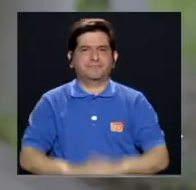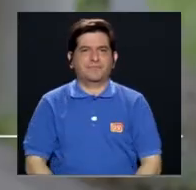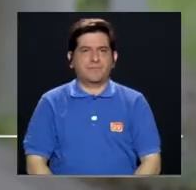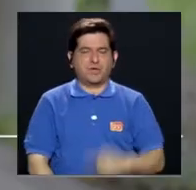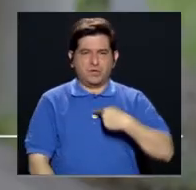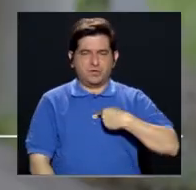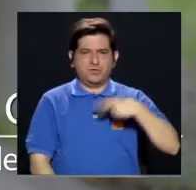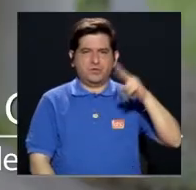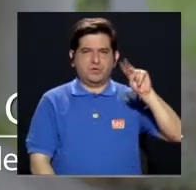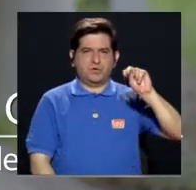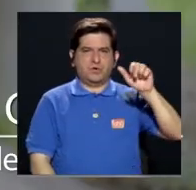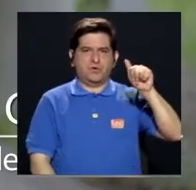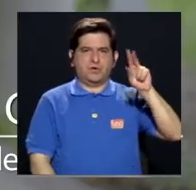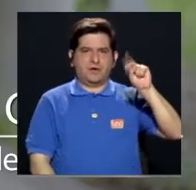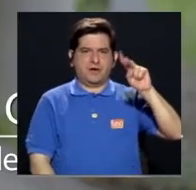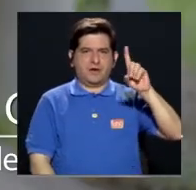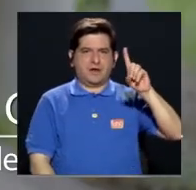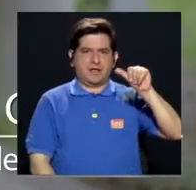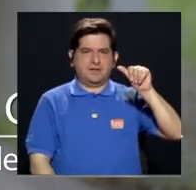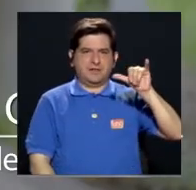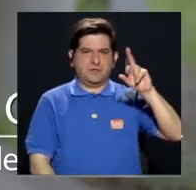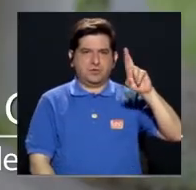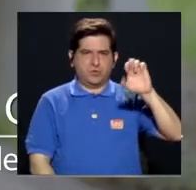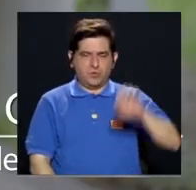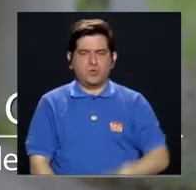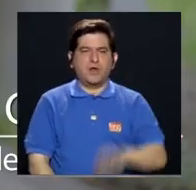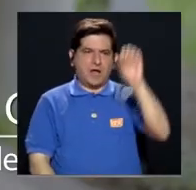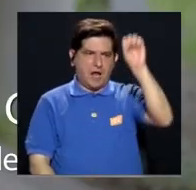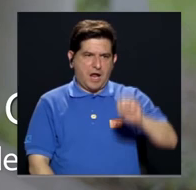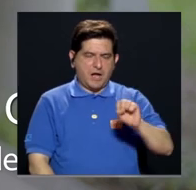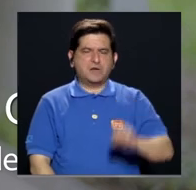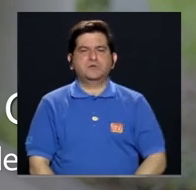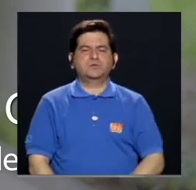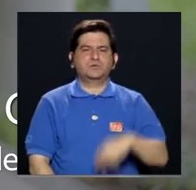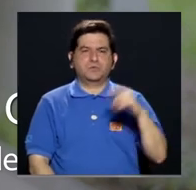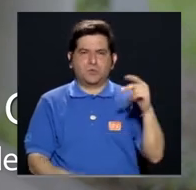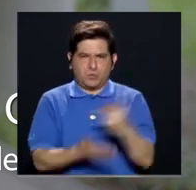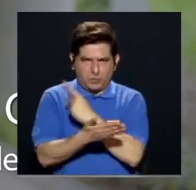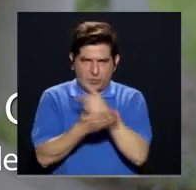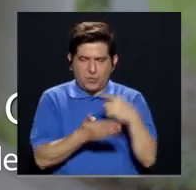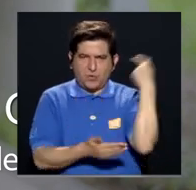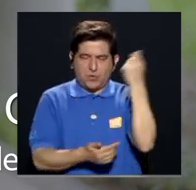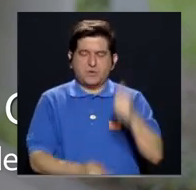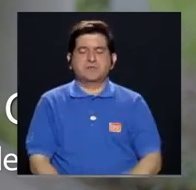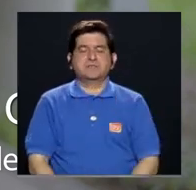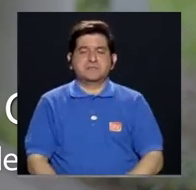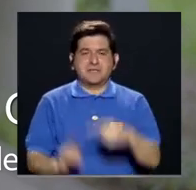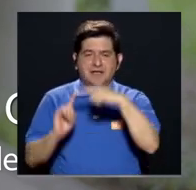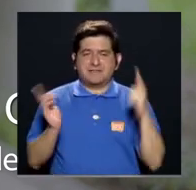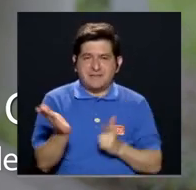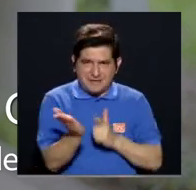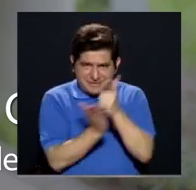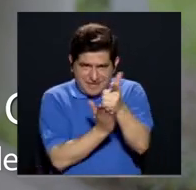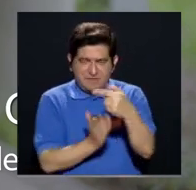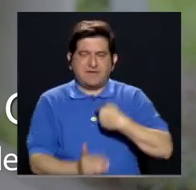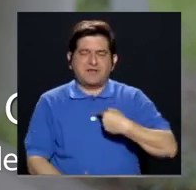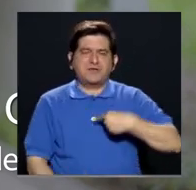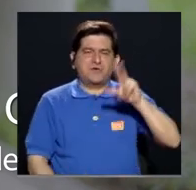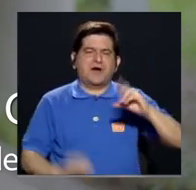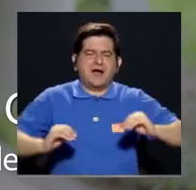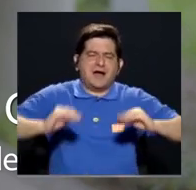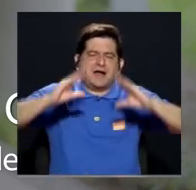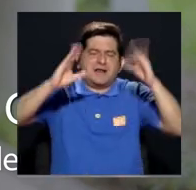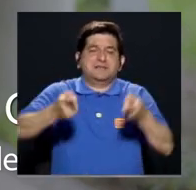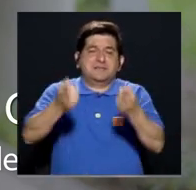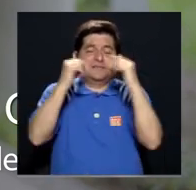Yo soy de Nandayure. Nandayure está ubicado en el sur de la provincia de Guanacaste. Para llegar a Caliberia, desde donde yo vivo, tendría que salir a las 3 de la